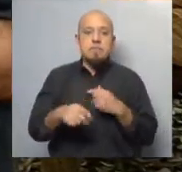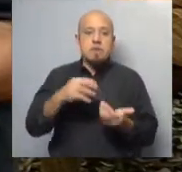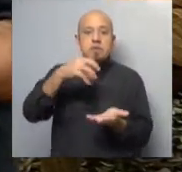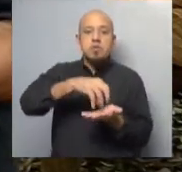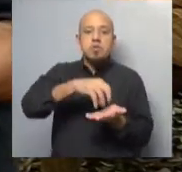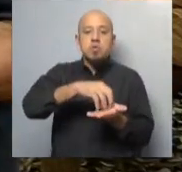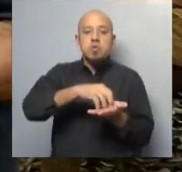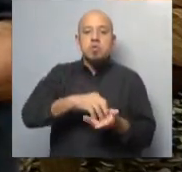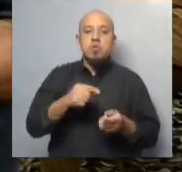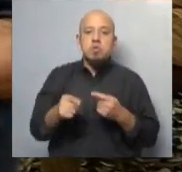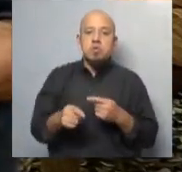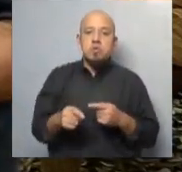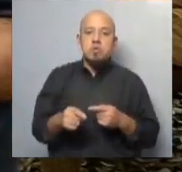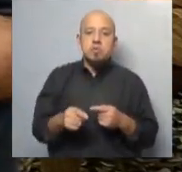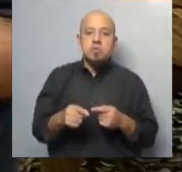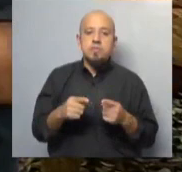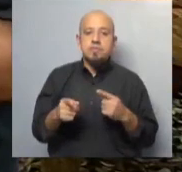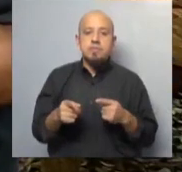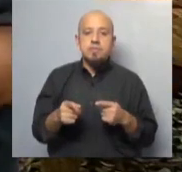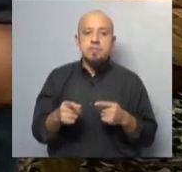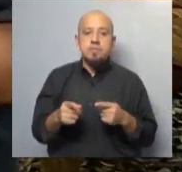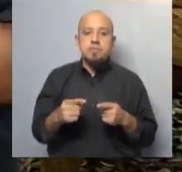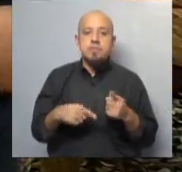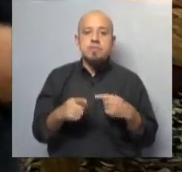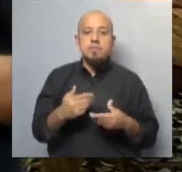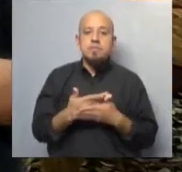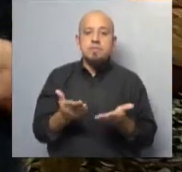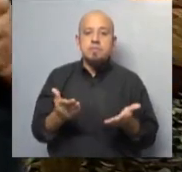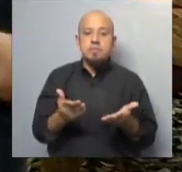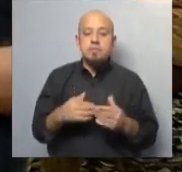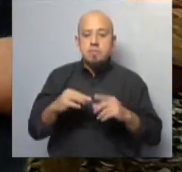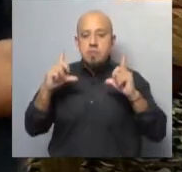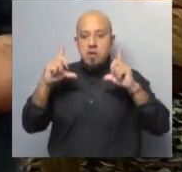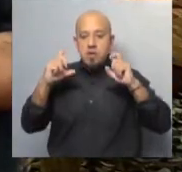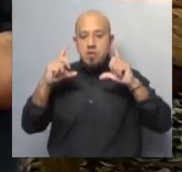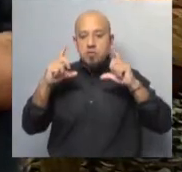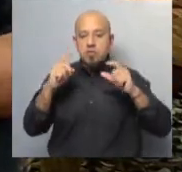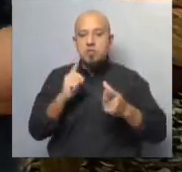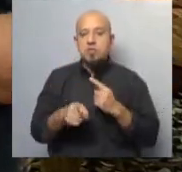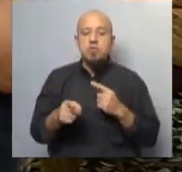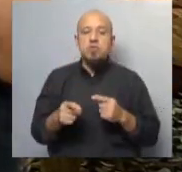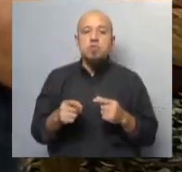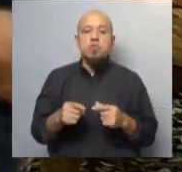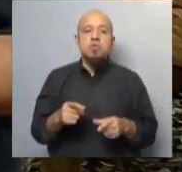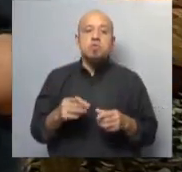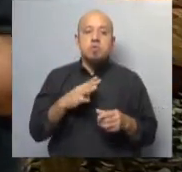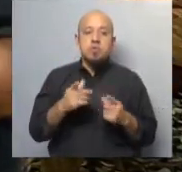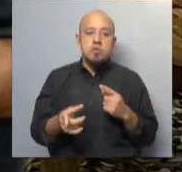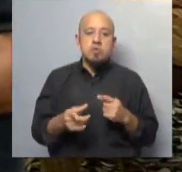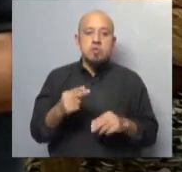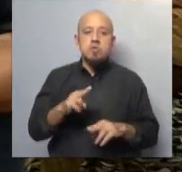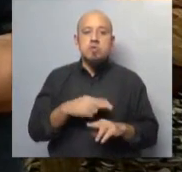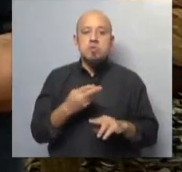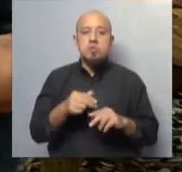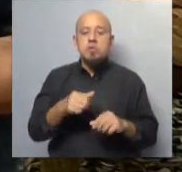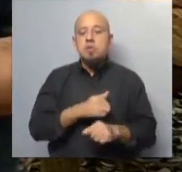silvestres y bueno, a partir de una primigenia exposición que hice de fotos en la Galería Celio Abierto, que probablemente repitamos